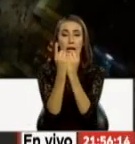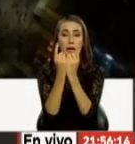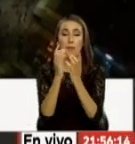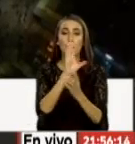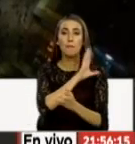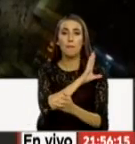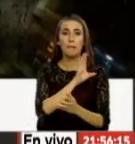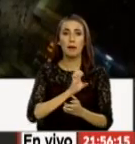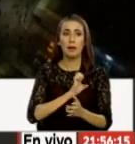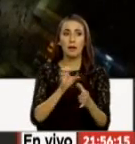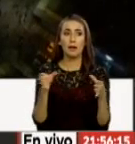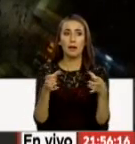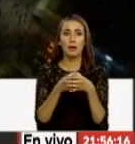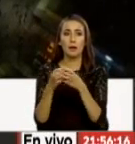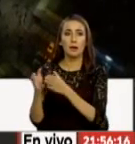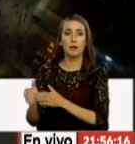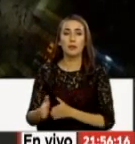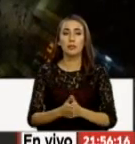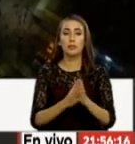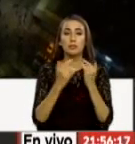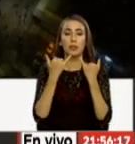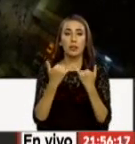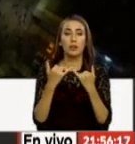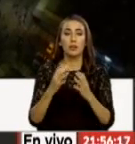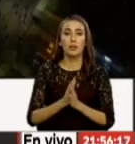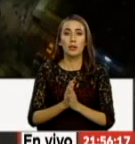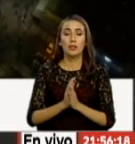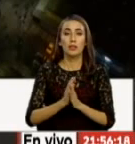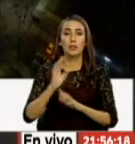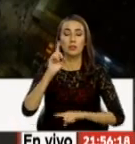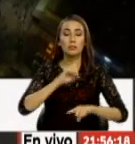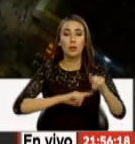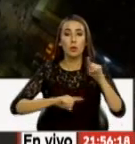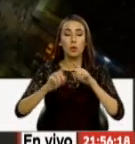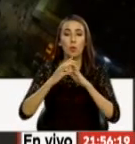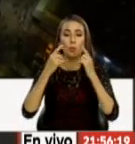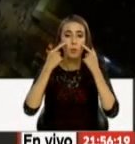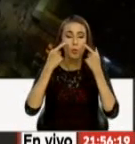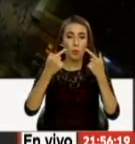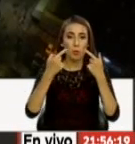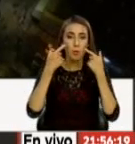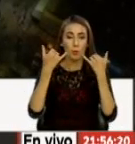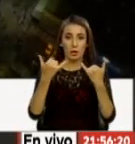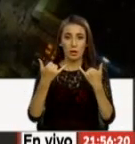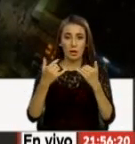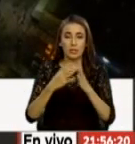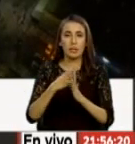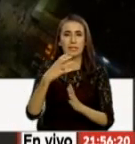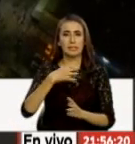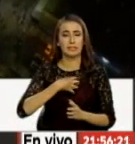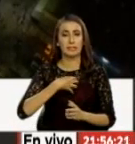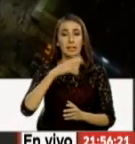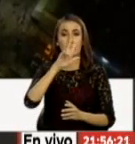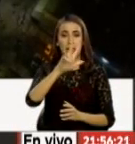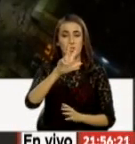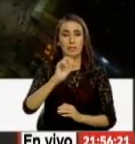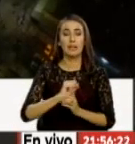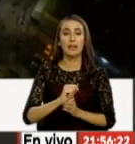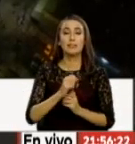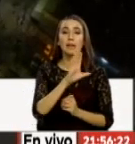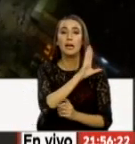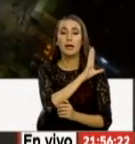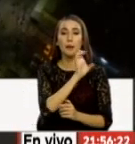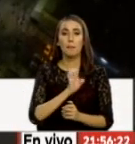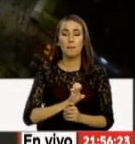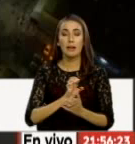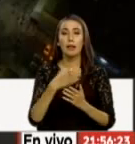le ganó 3-0 a Barcelona en un resultado de esos que les cuesta recordar a los hinchas del Barcelona, un 3-0, donde Emelec realmente planteó un